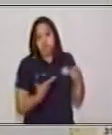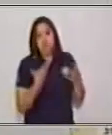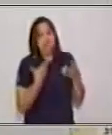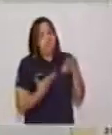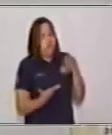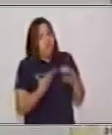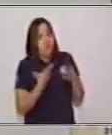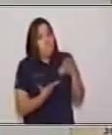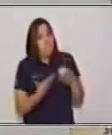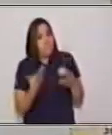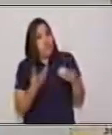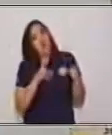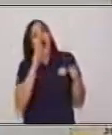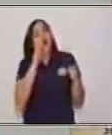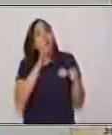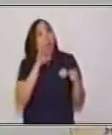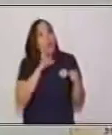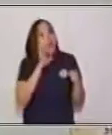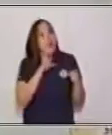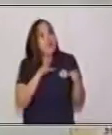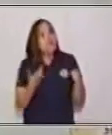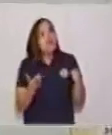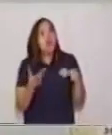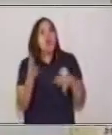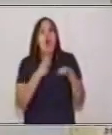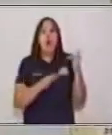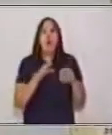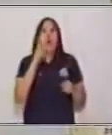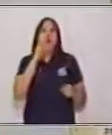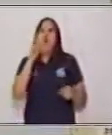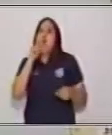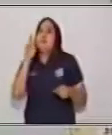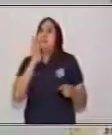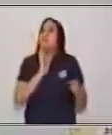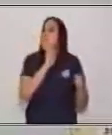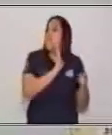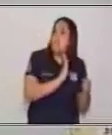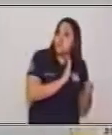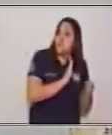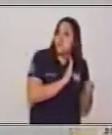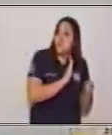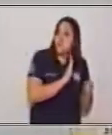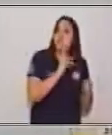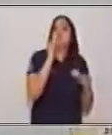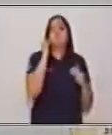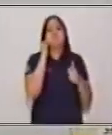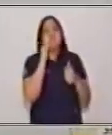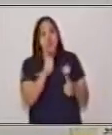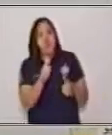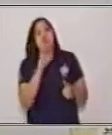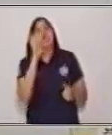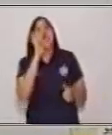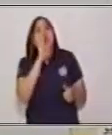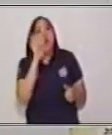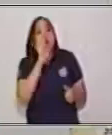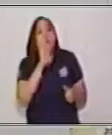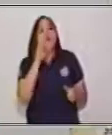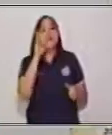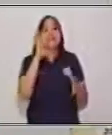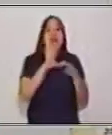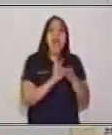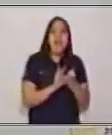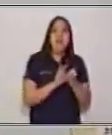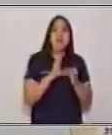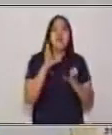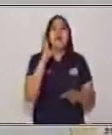únicamente los jóvenes o los jóvenes de bachillerato? Perfecto, los jóvenes de bachillerato, porque